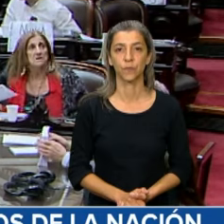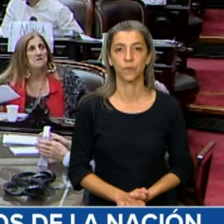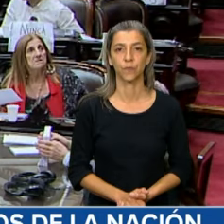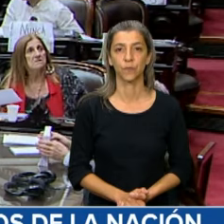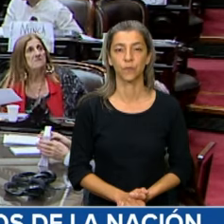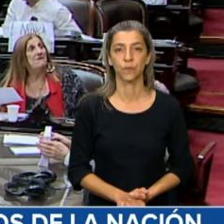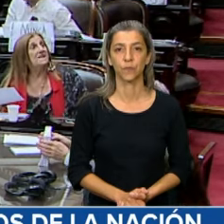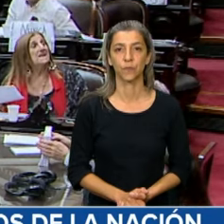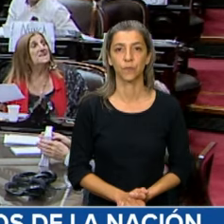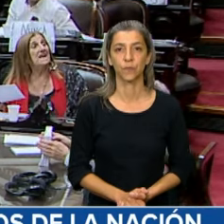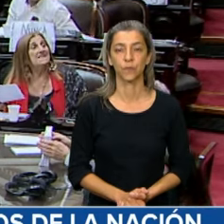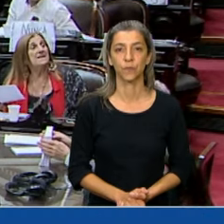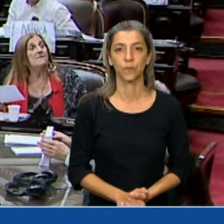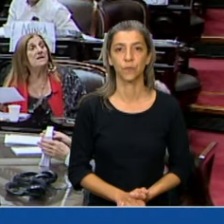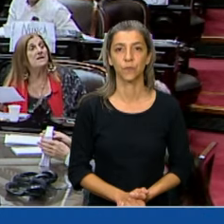quum